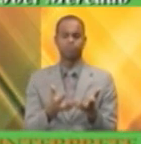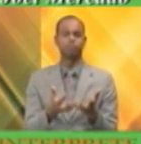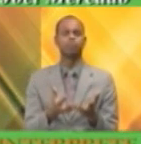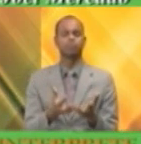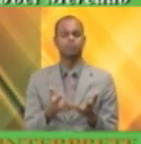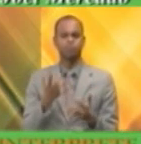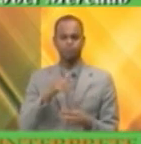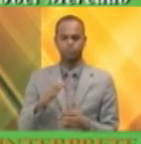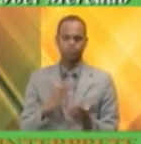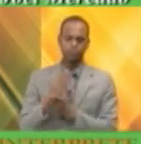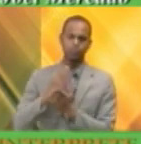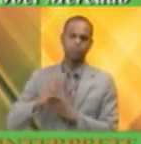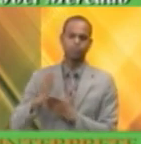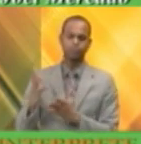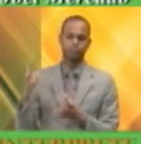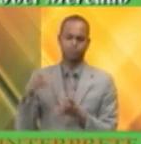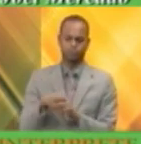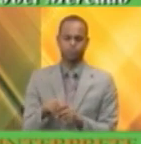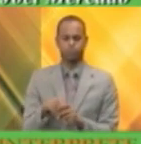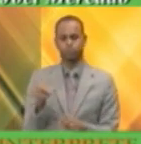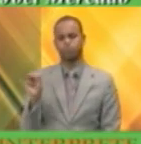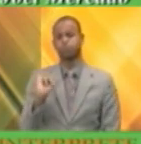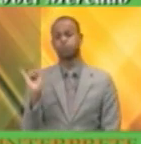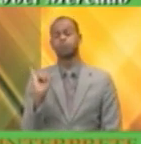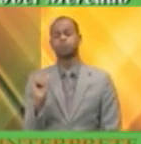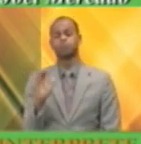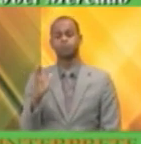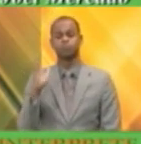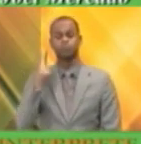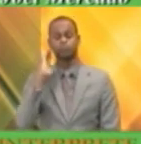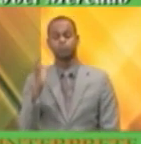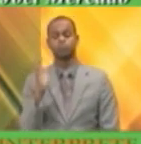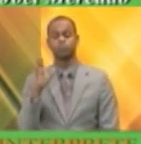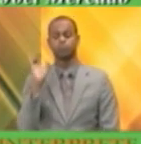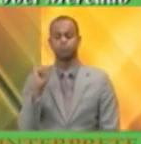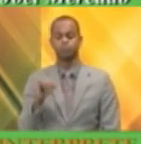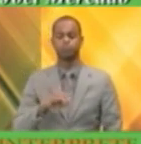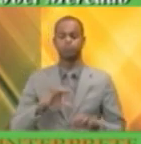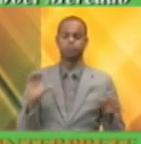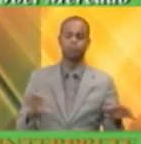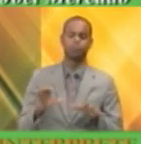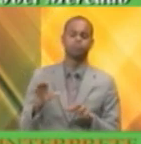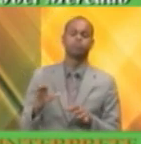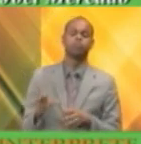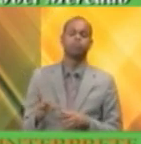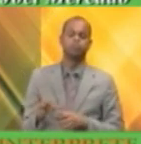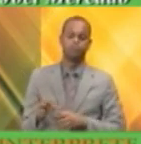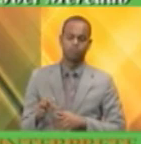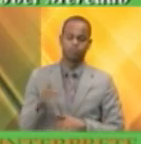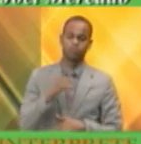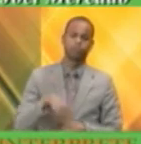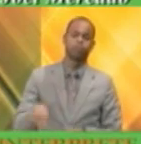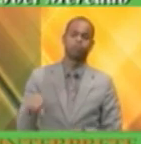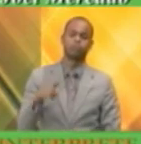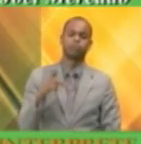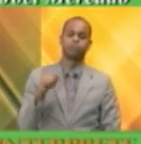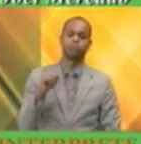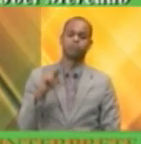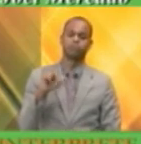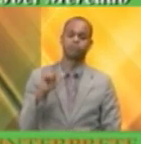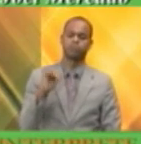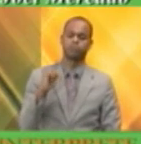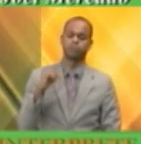todo derecho, además, en ese mismo, en esa misma medida, pues los paralímpicos van a ganar